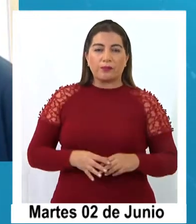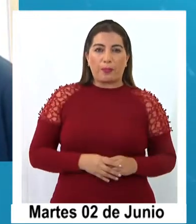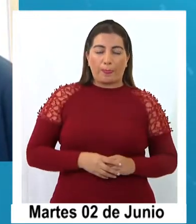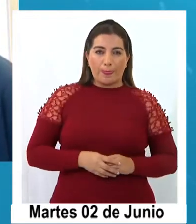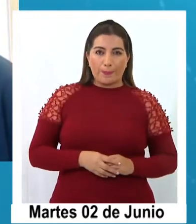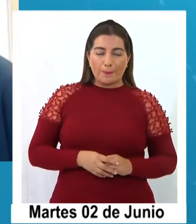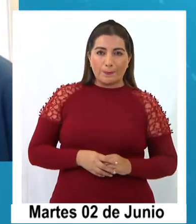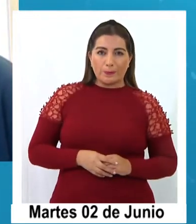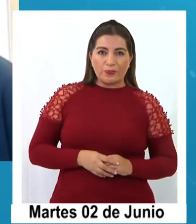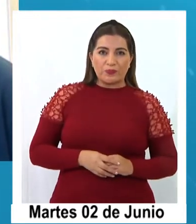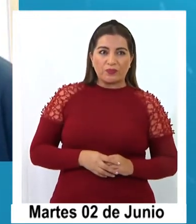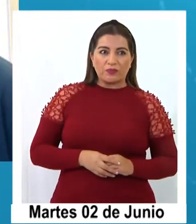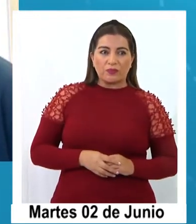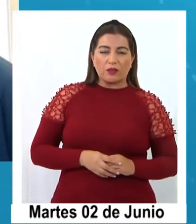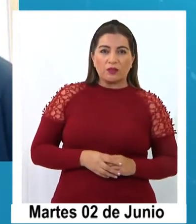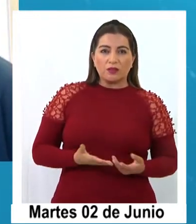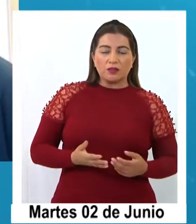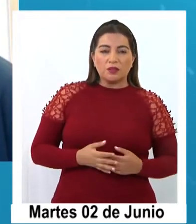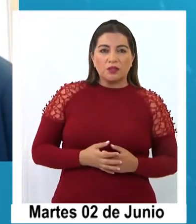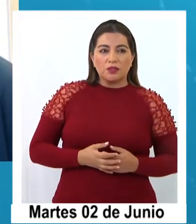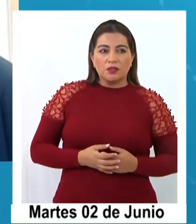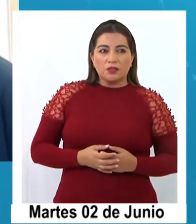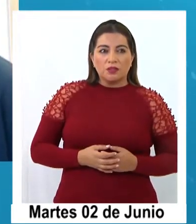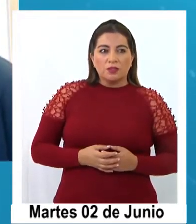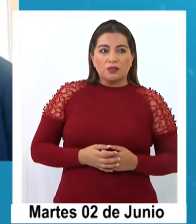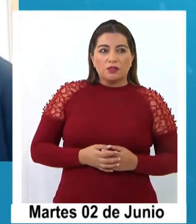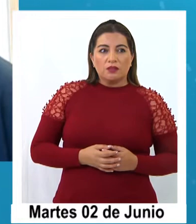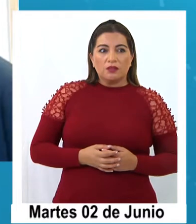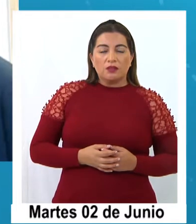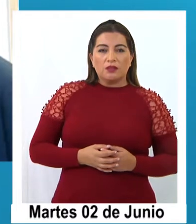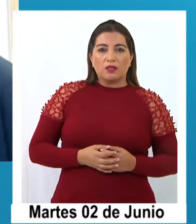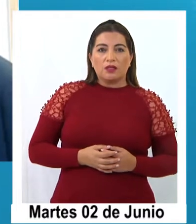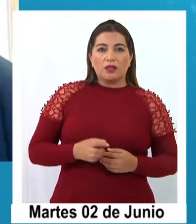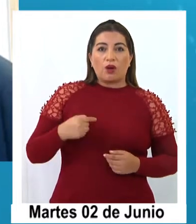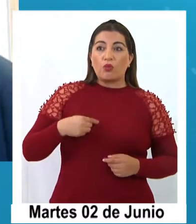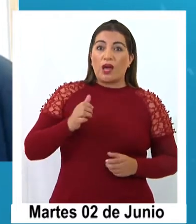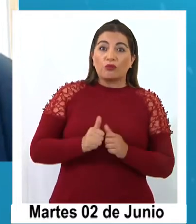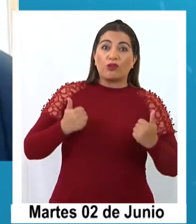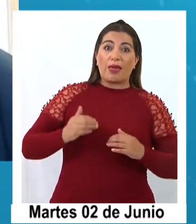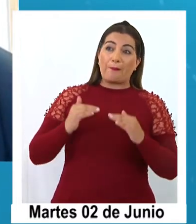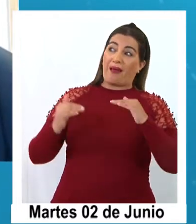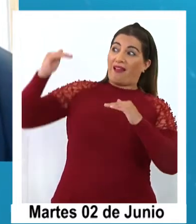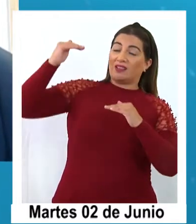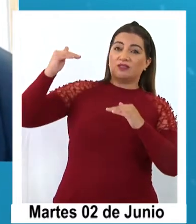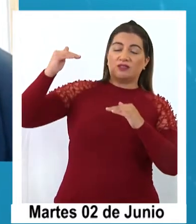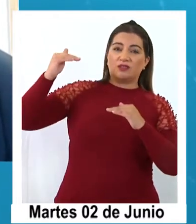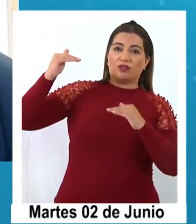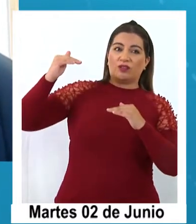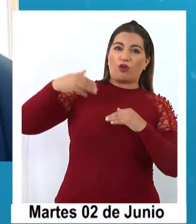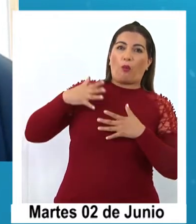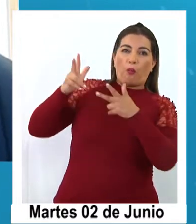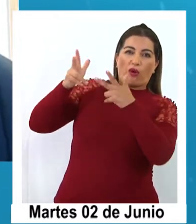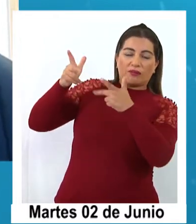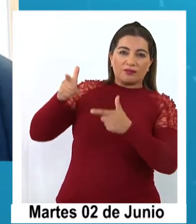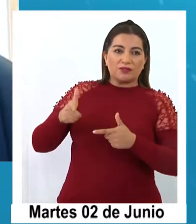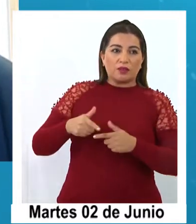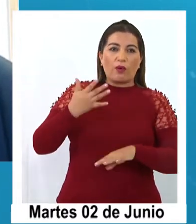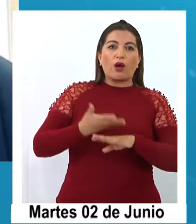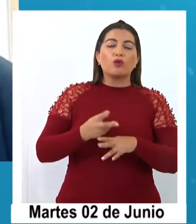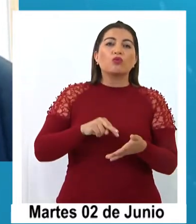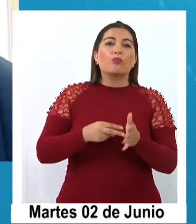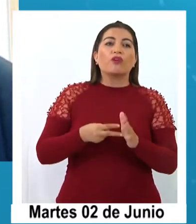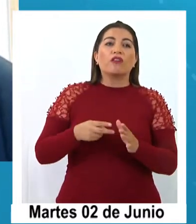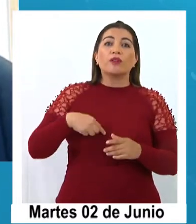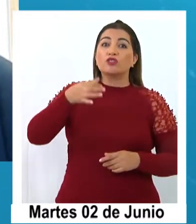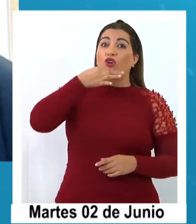trata de no pisar callos a la autoridad que está más arriba, y por lo tanto cuando hay un problema